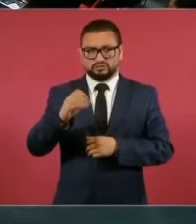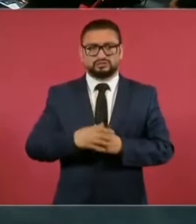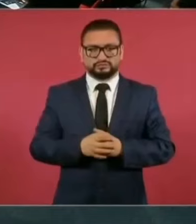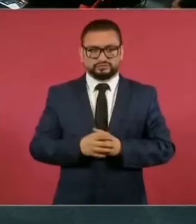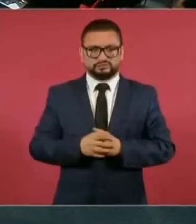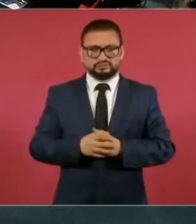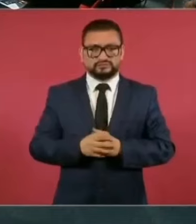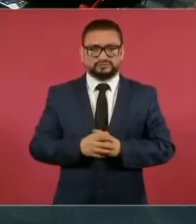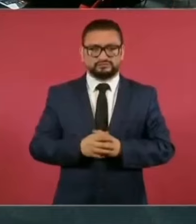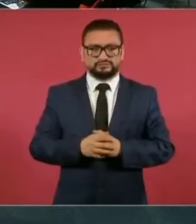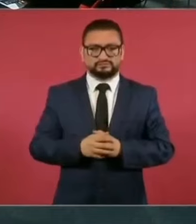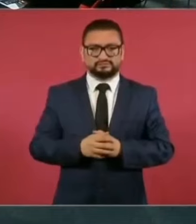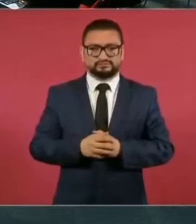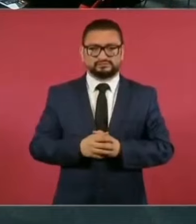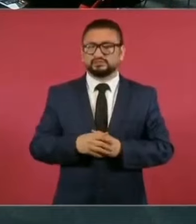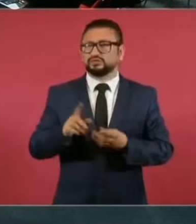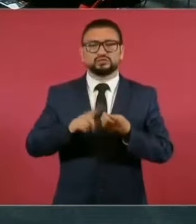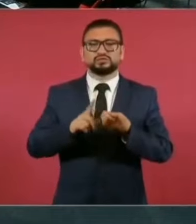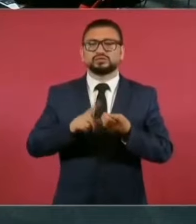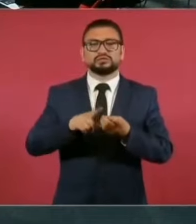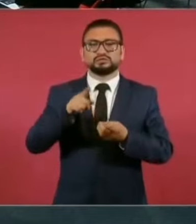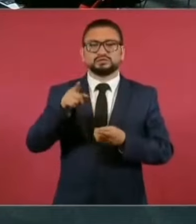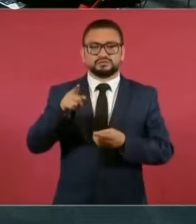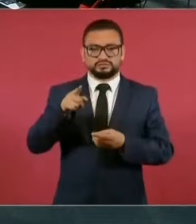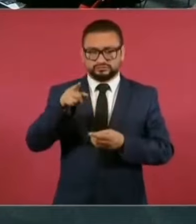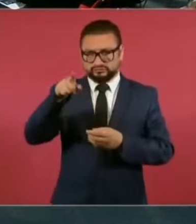Alberto Dónde está Alberto quedas pendiente para